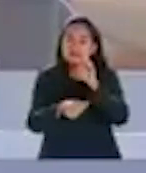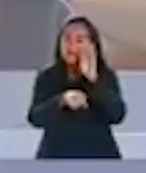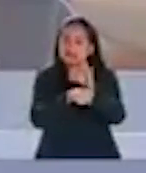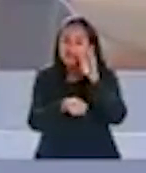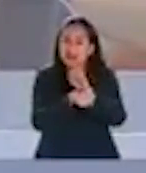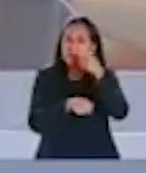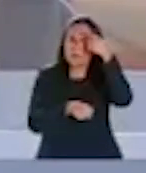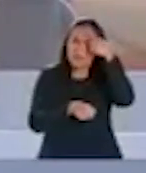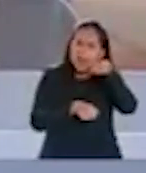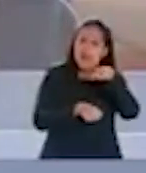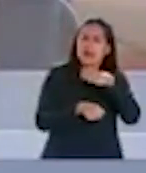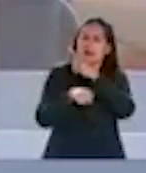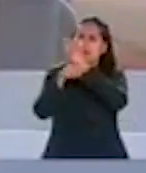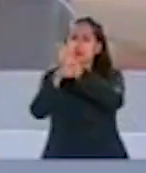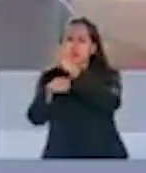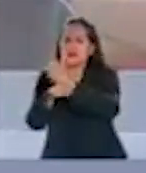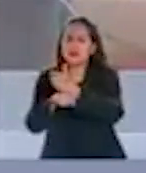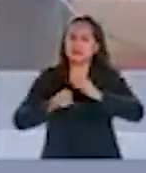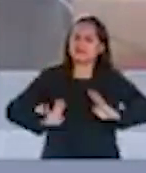candidato anaya